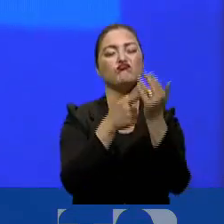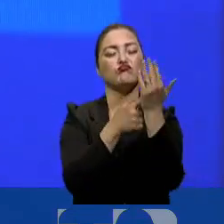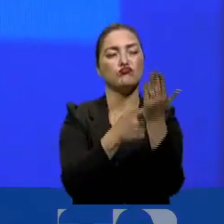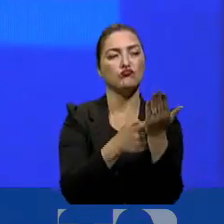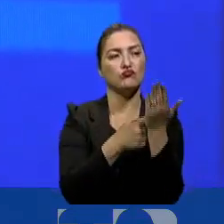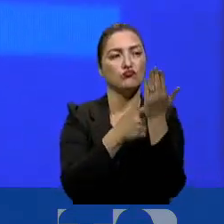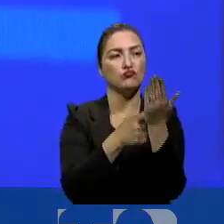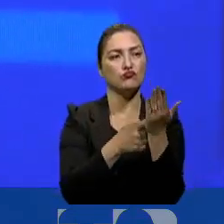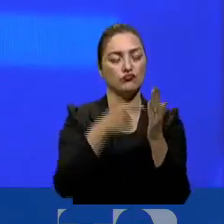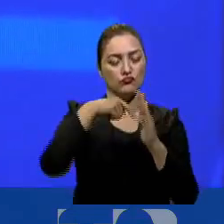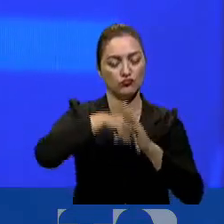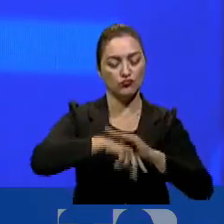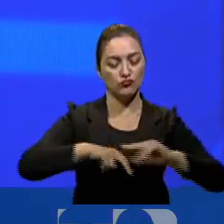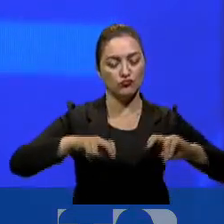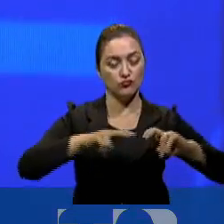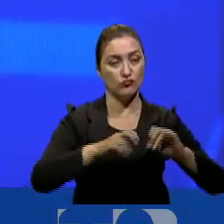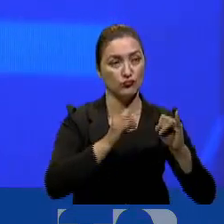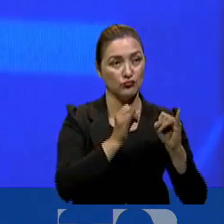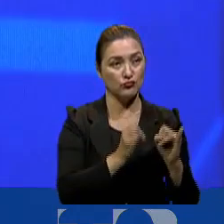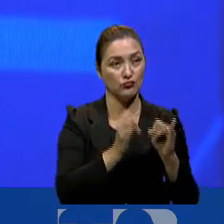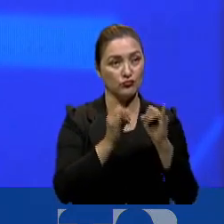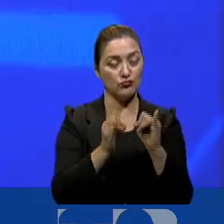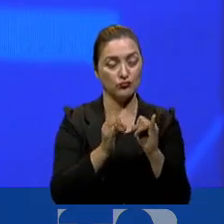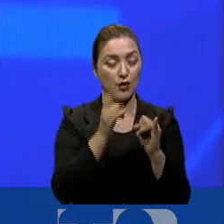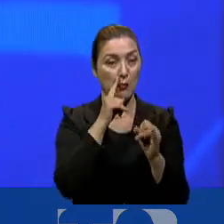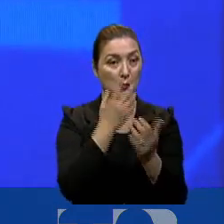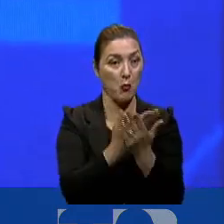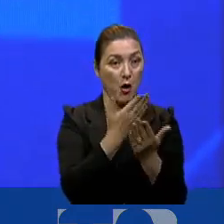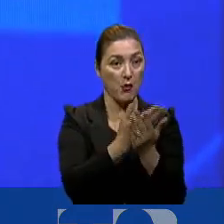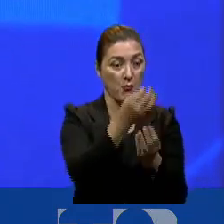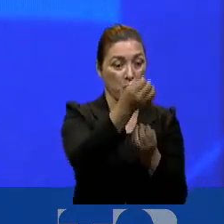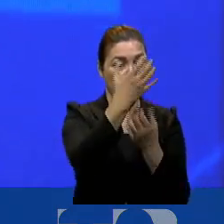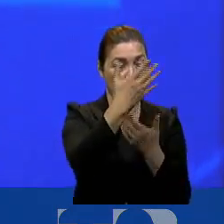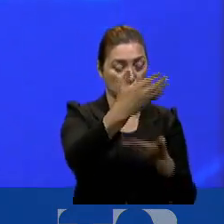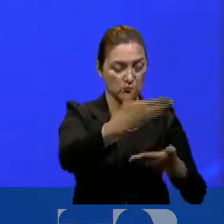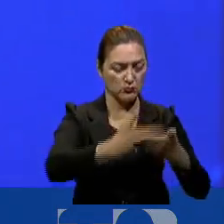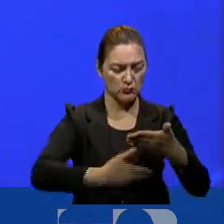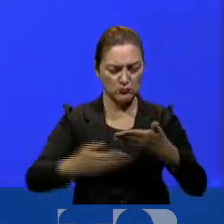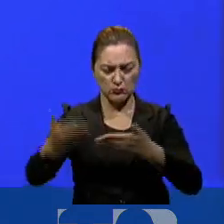análisis exhaustivo de cada uno de los elementos y de la información